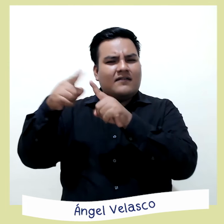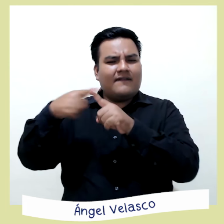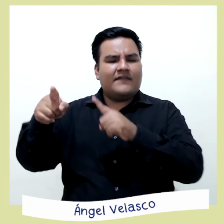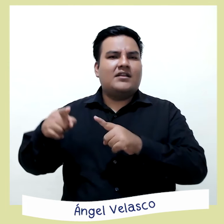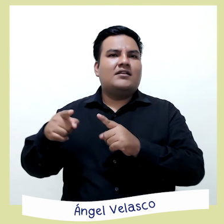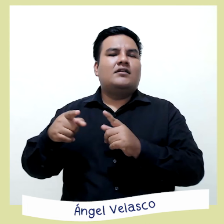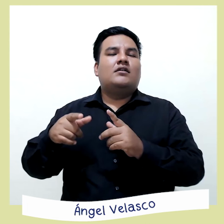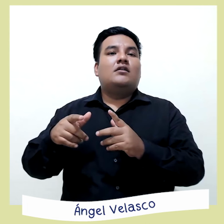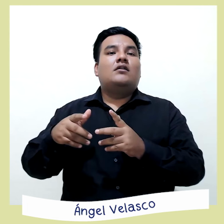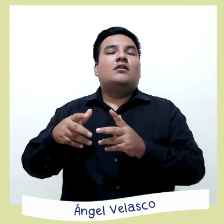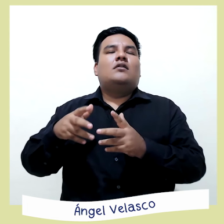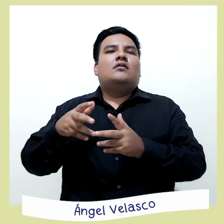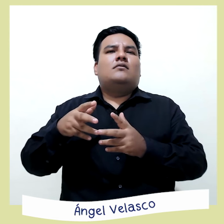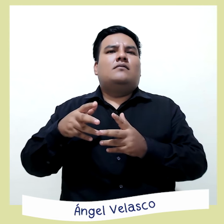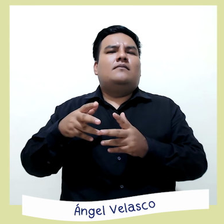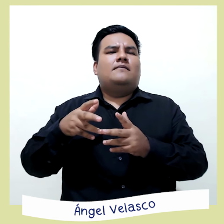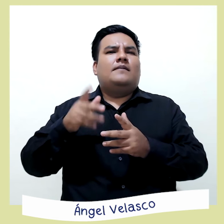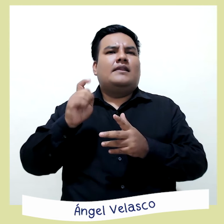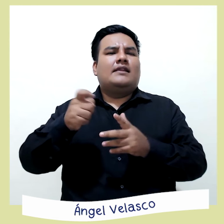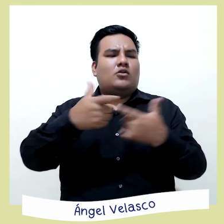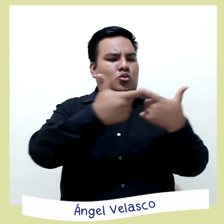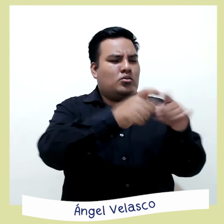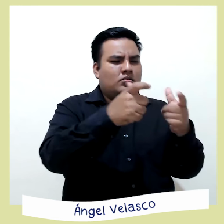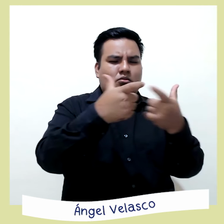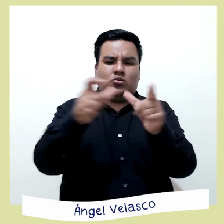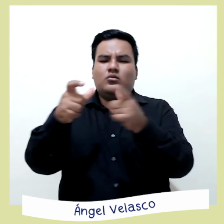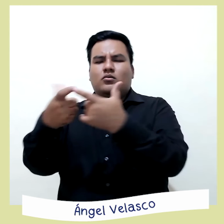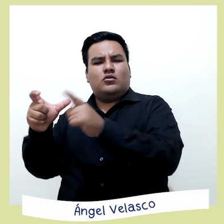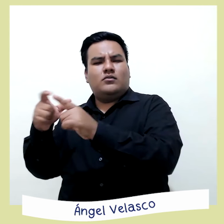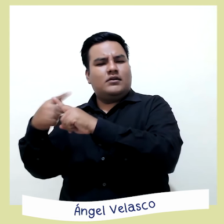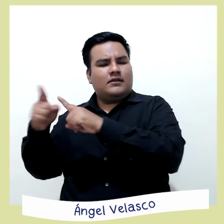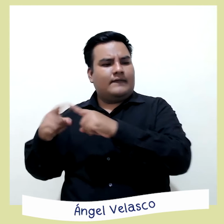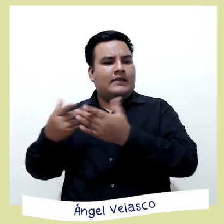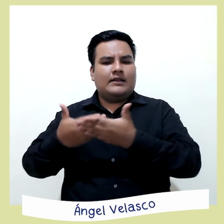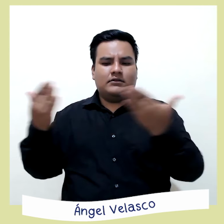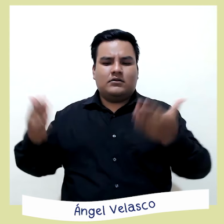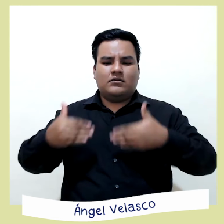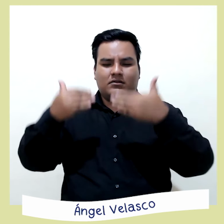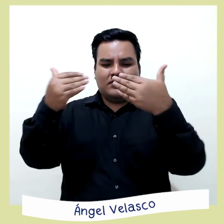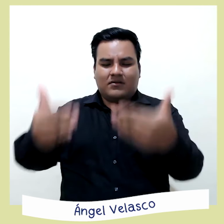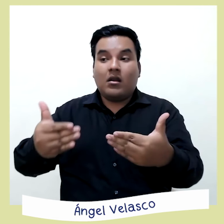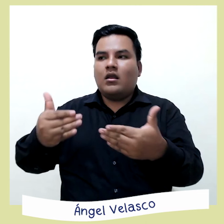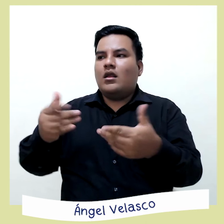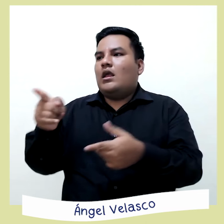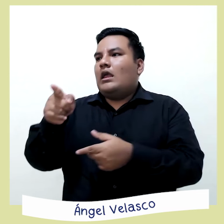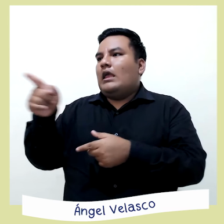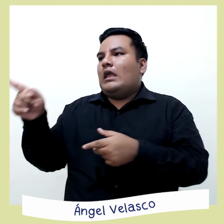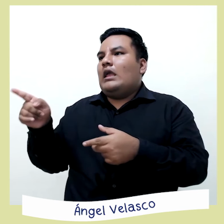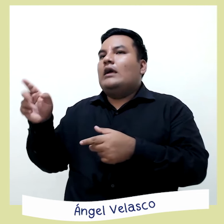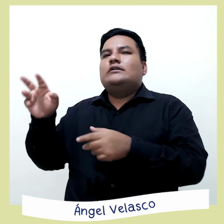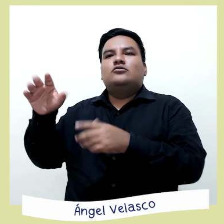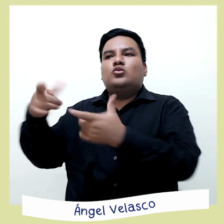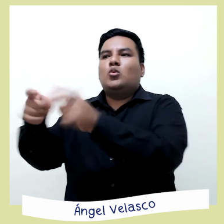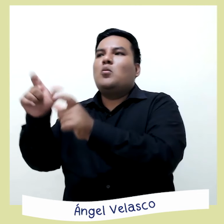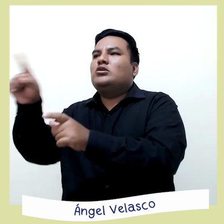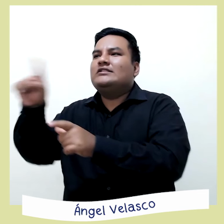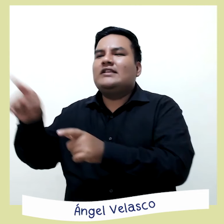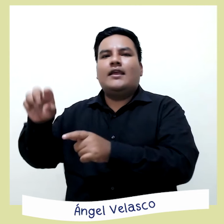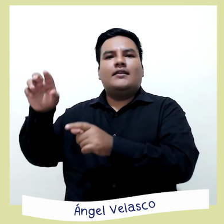de rompimientos, digamos, hasta epistemológicos, de teoría del conocimiento en los diferentes